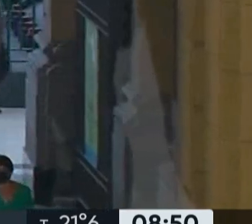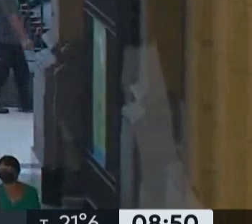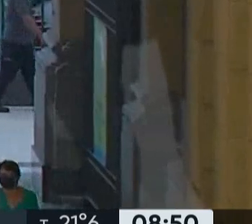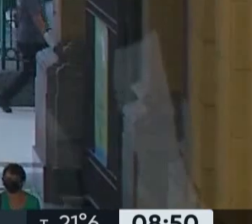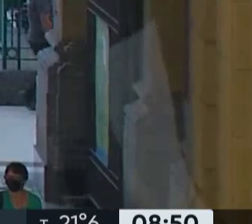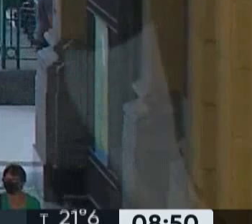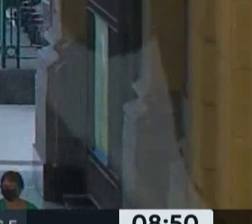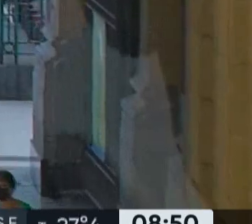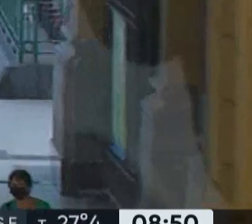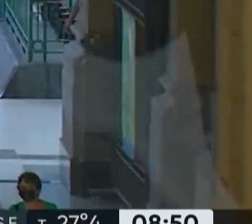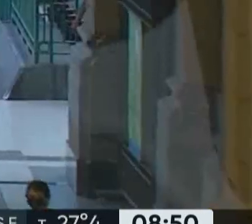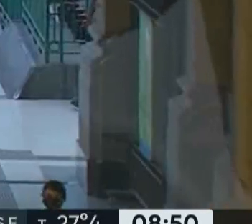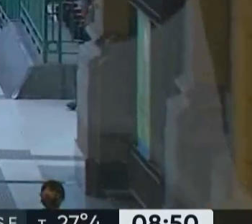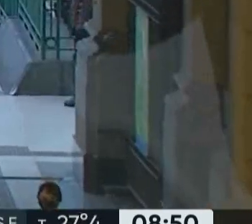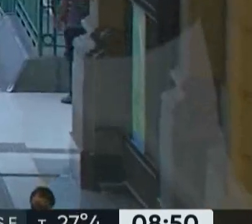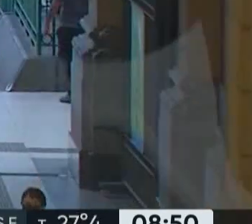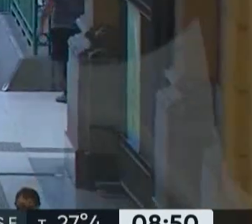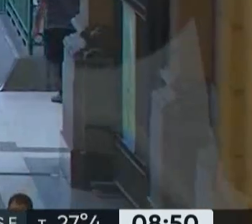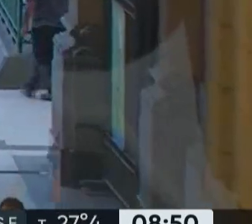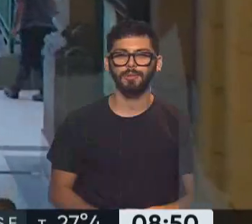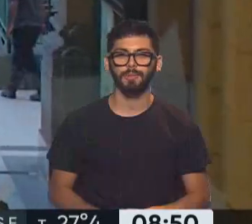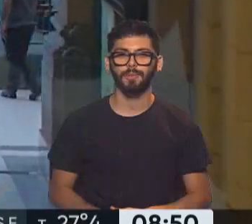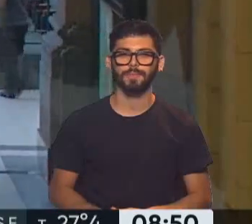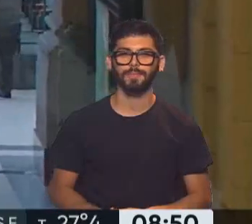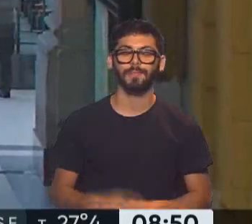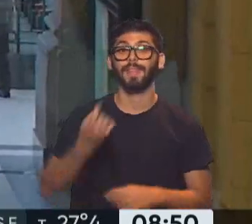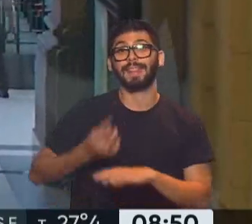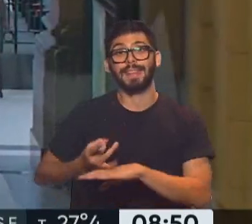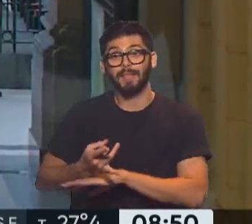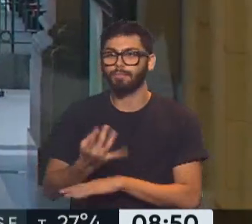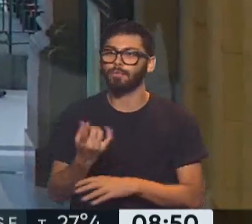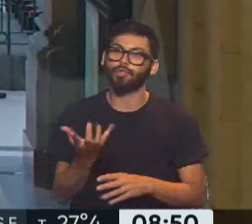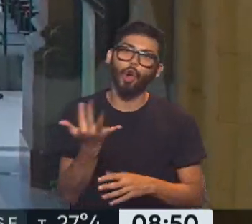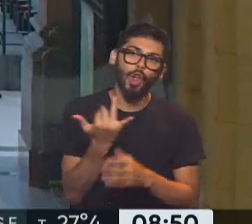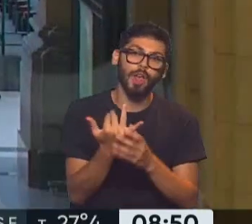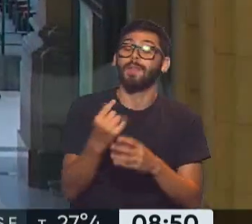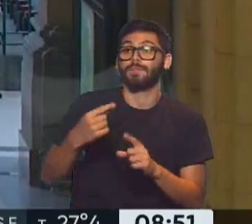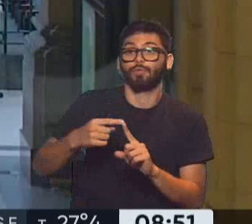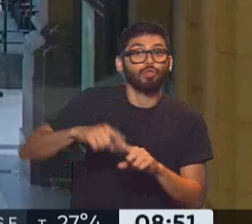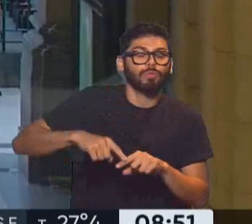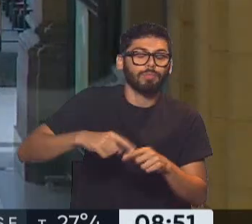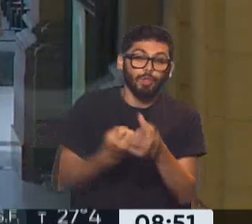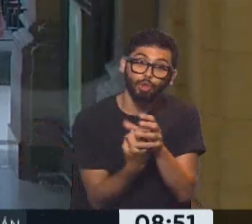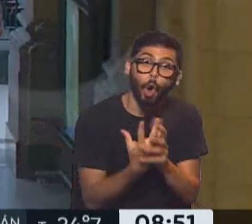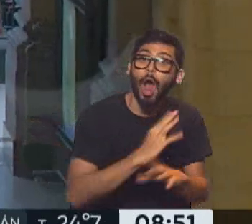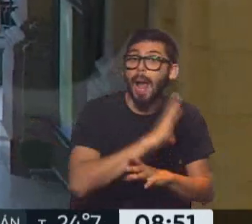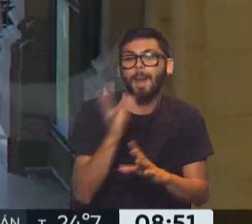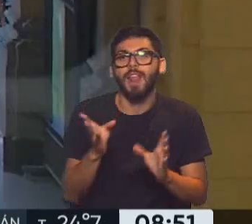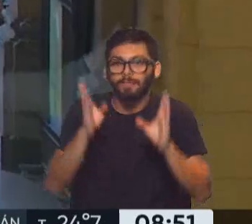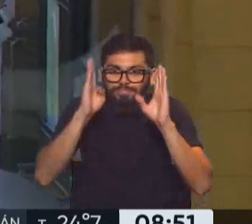la seguridad de los trenes el tema que estuvo desarrollando durante toda la mañana daniel castaño volvemos con el 'daniel'